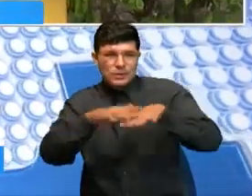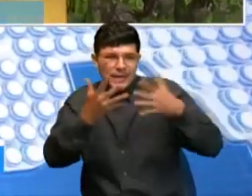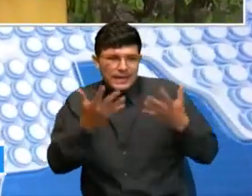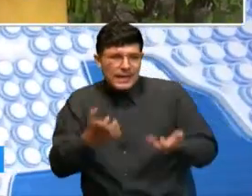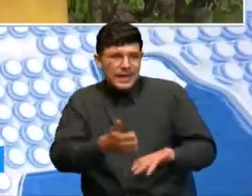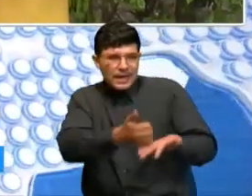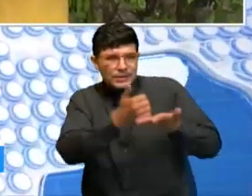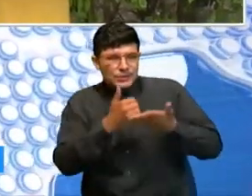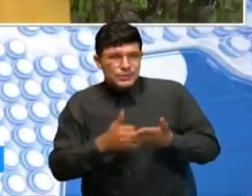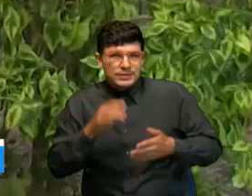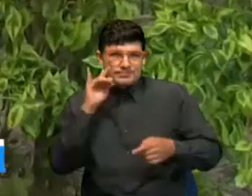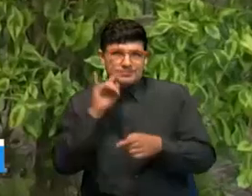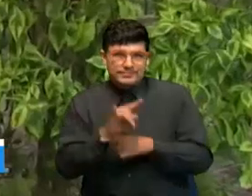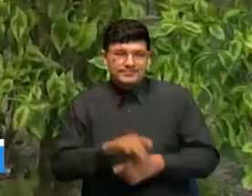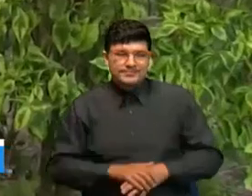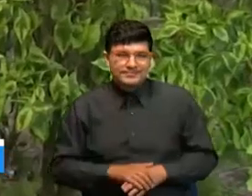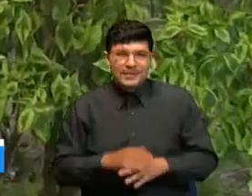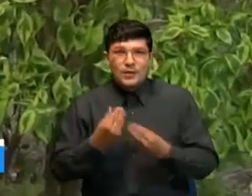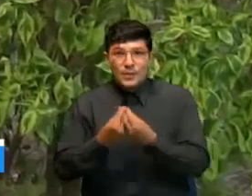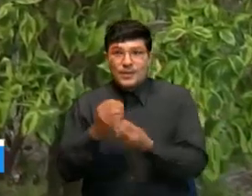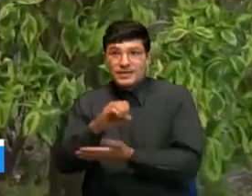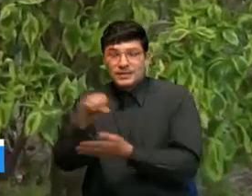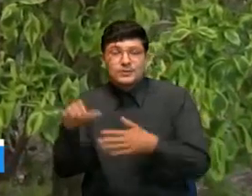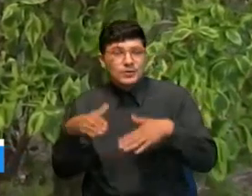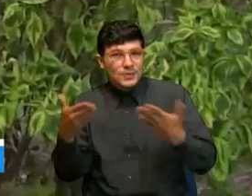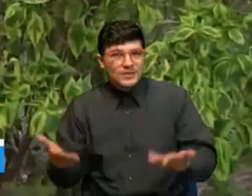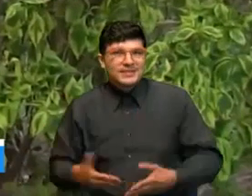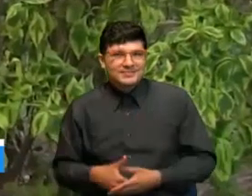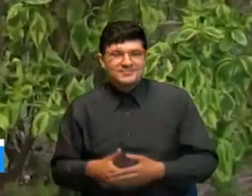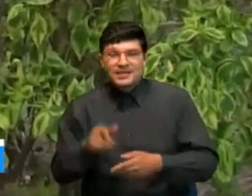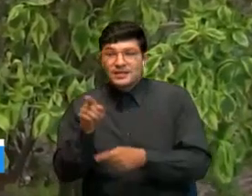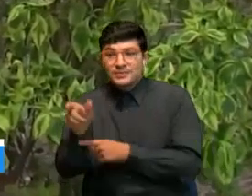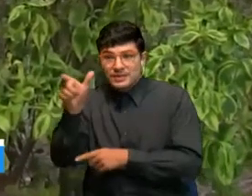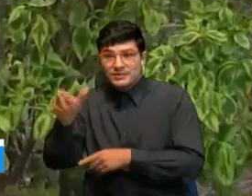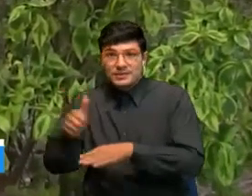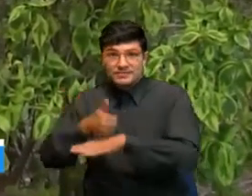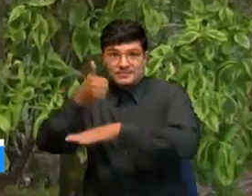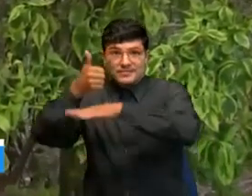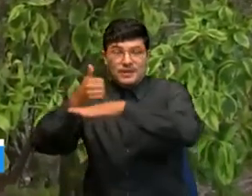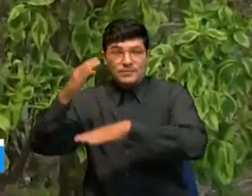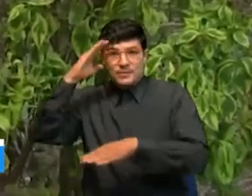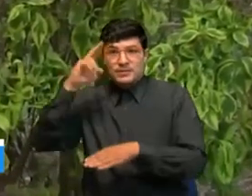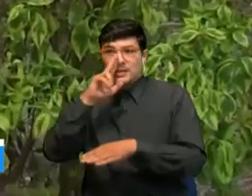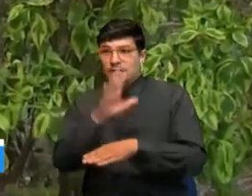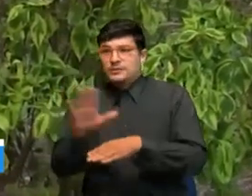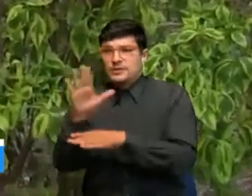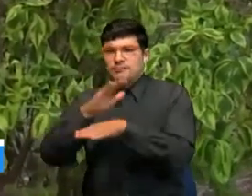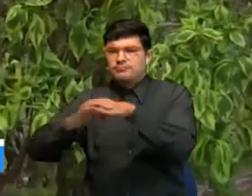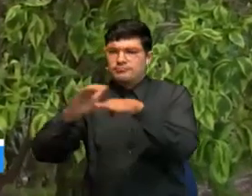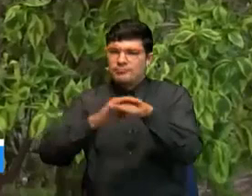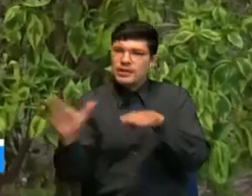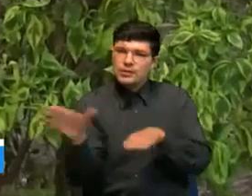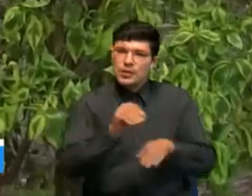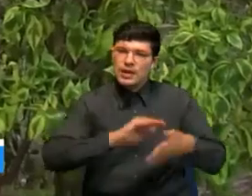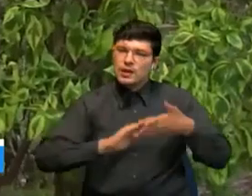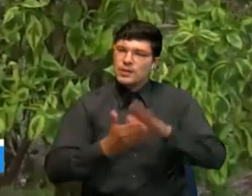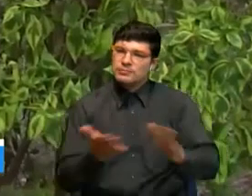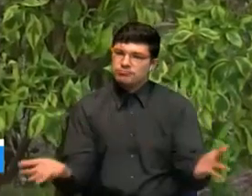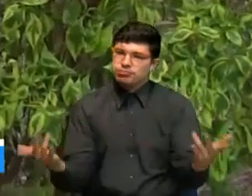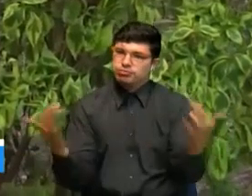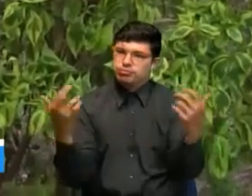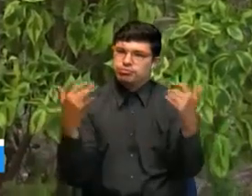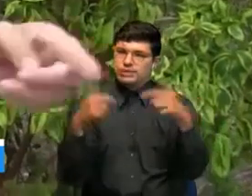compañeros qué tal pues la reunión fue convocada por el propio comandante de la institución el mayor mauricio